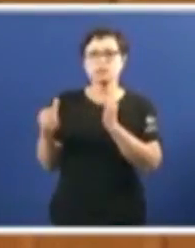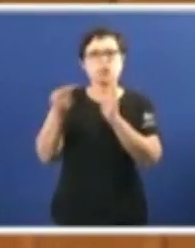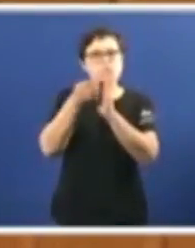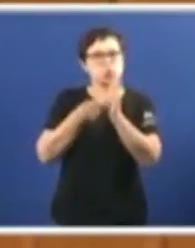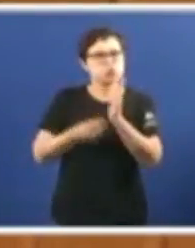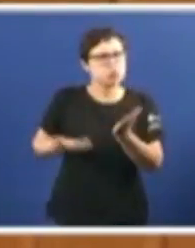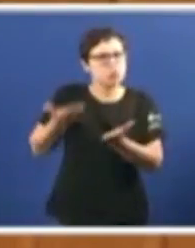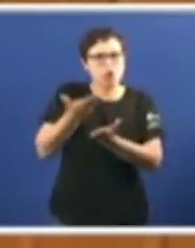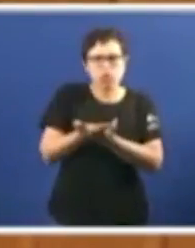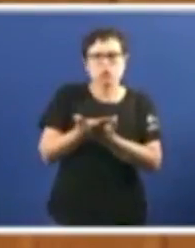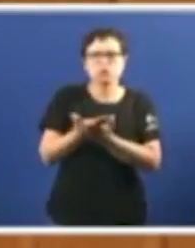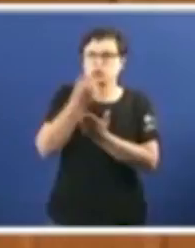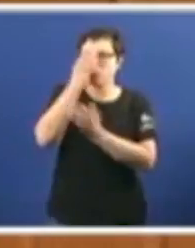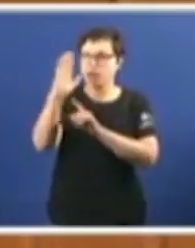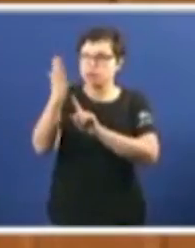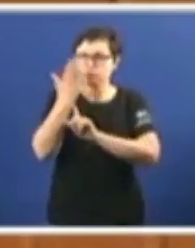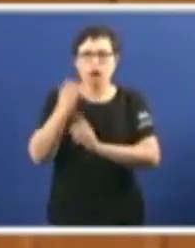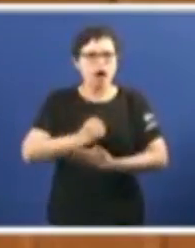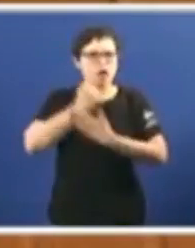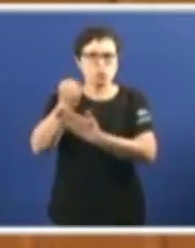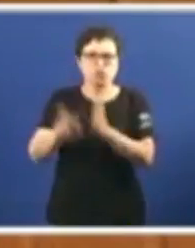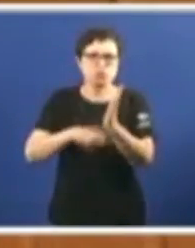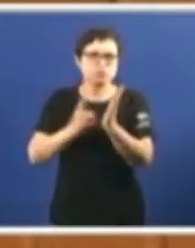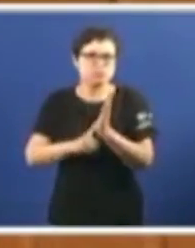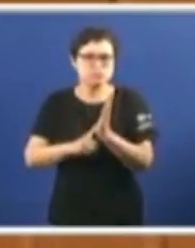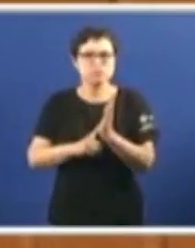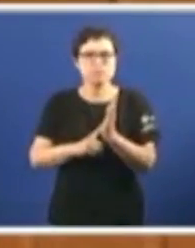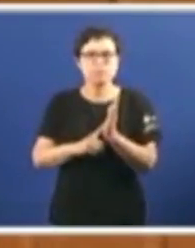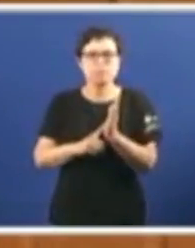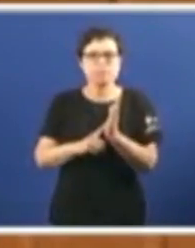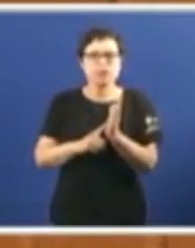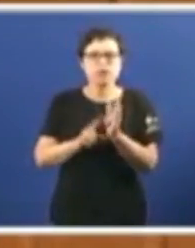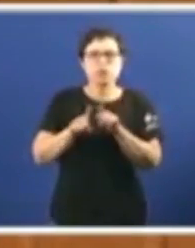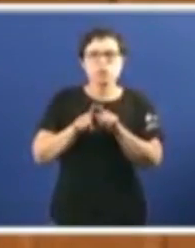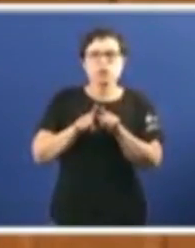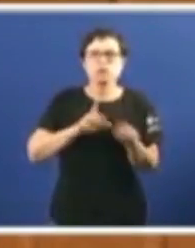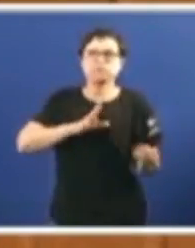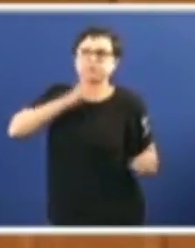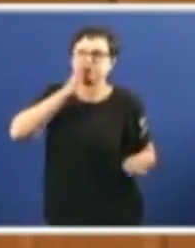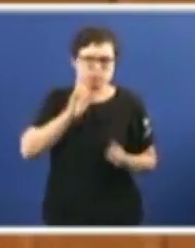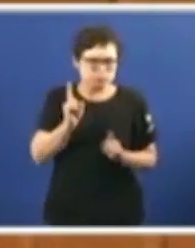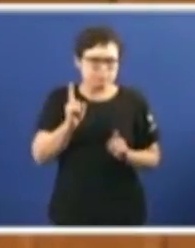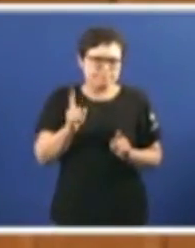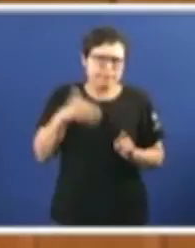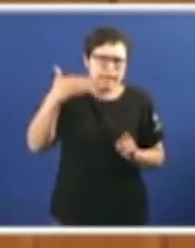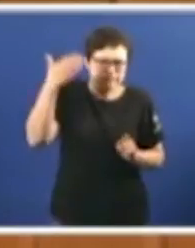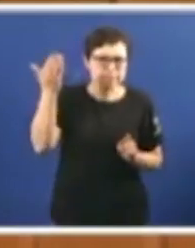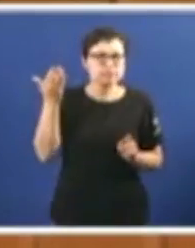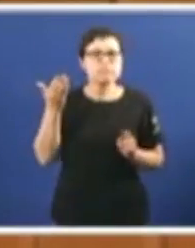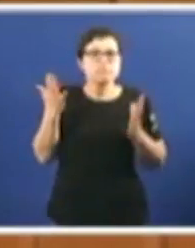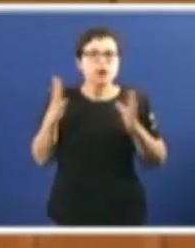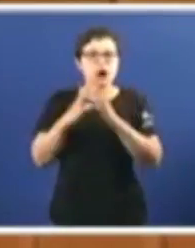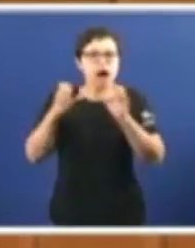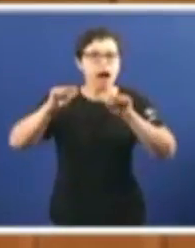desta moción do Partido Socialista de Galicia, e non porque nos parezan suficientes, porque realmente o